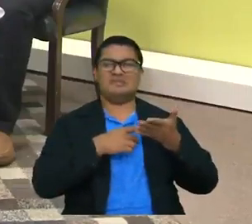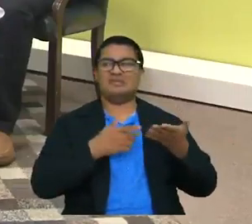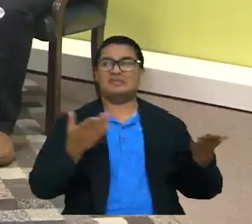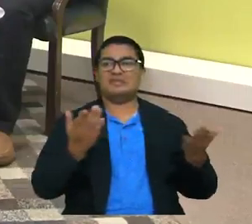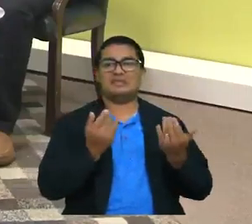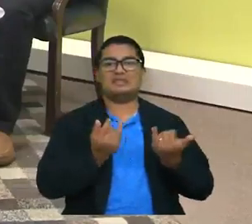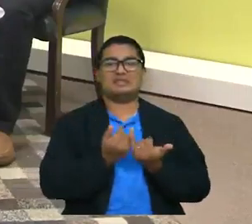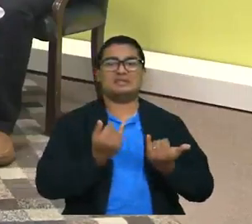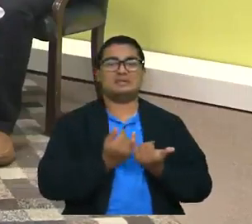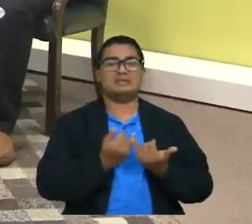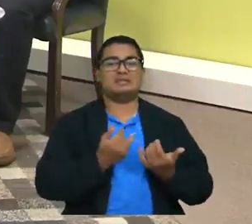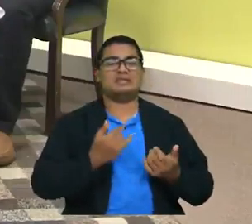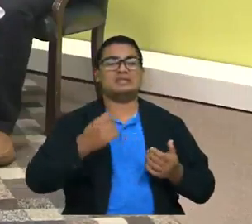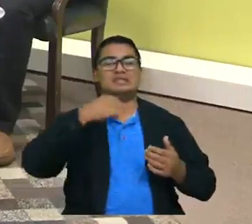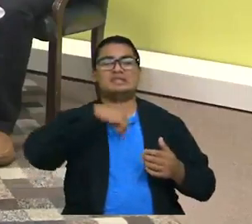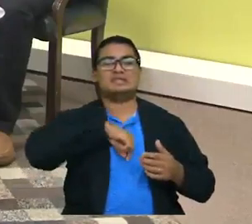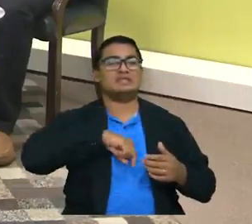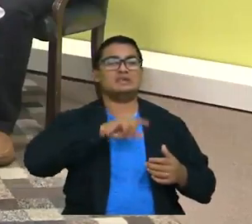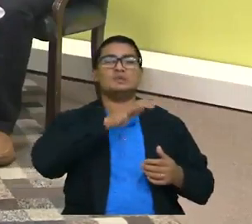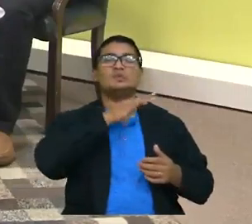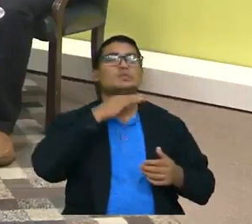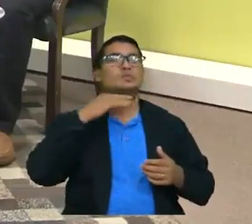proceso infeccioso. Es como hay como